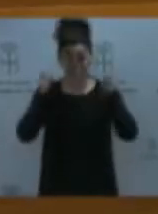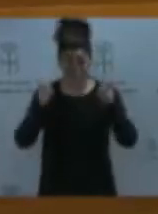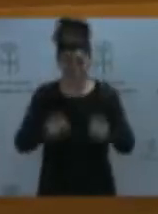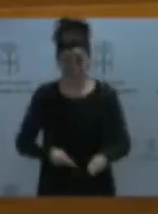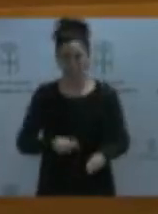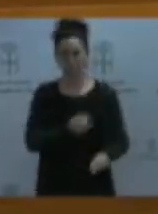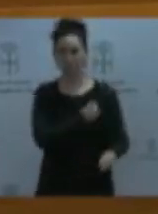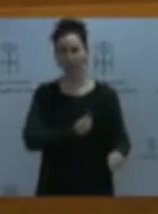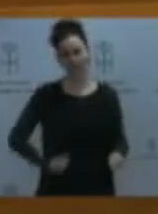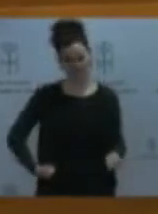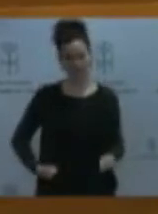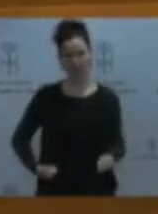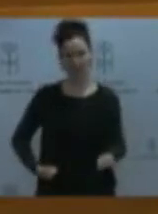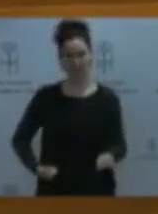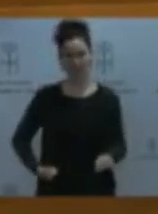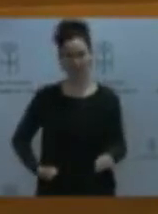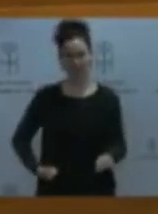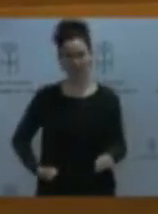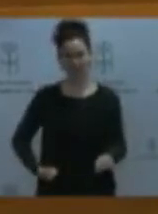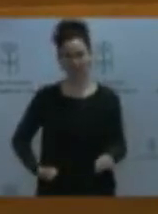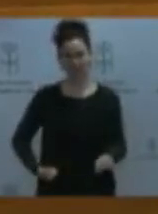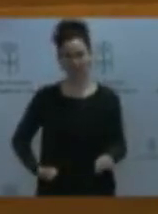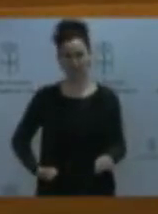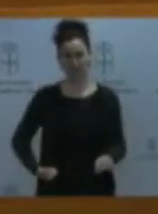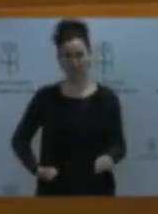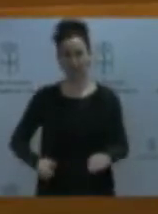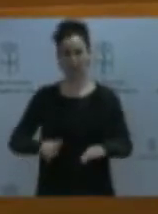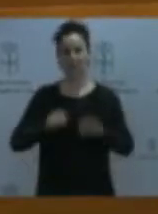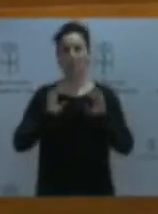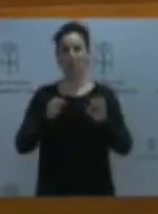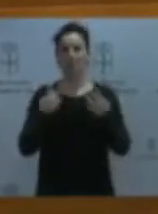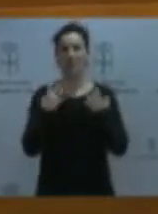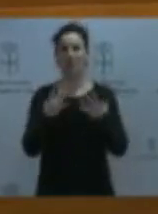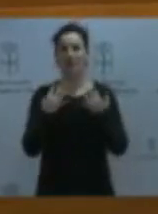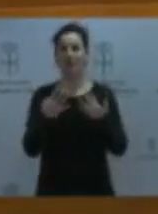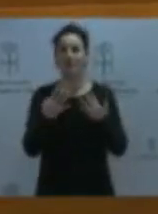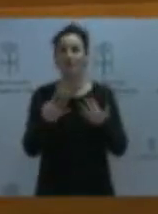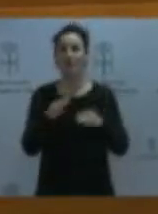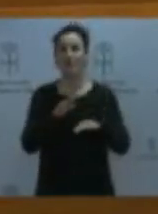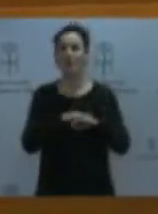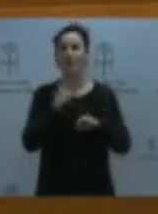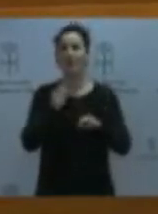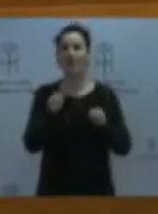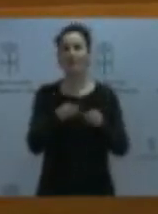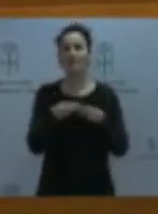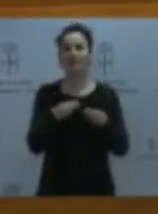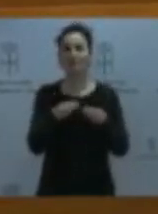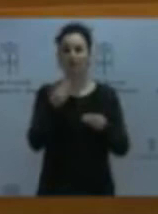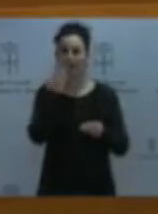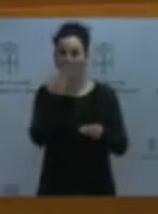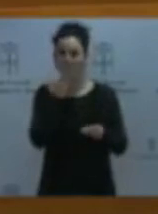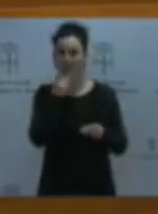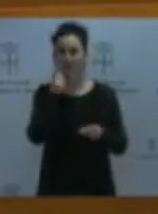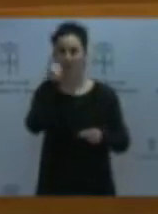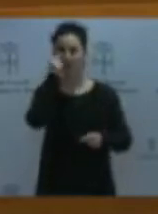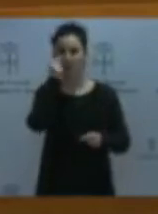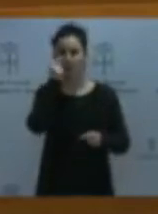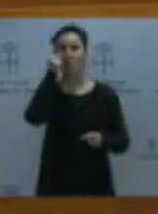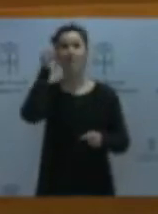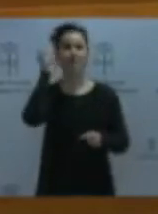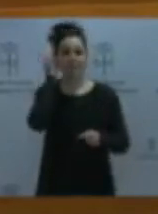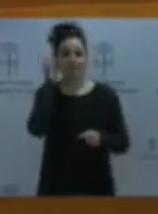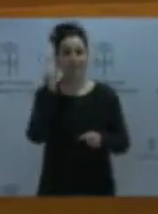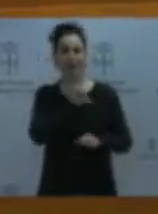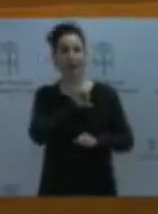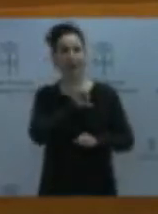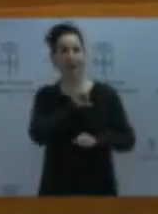para que agilizar las ayudas de material escolar, para que los niños y las niñas no tengan que esperar a diciembre para llevar los libros,